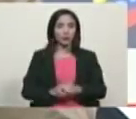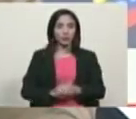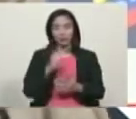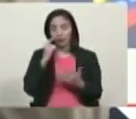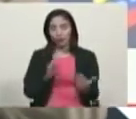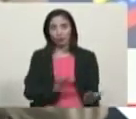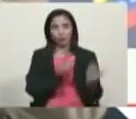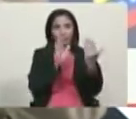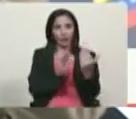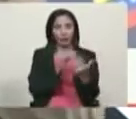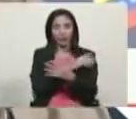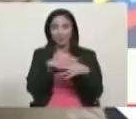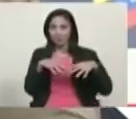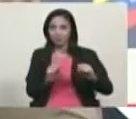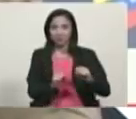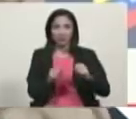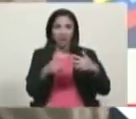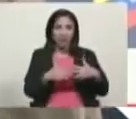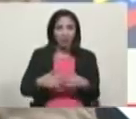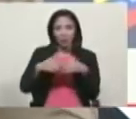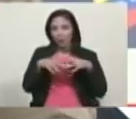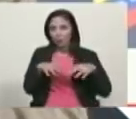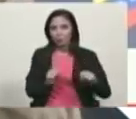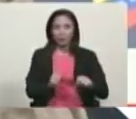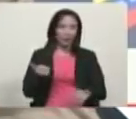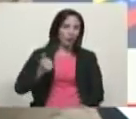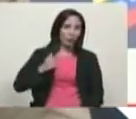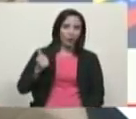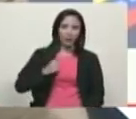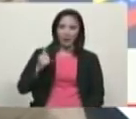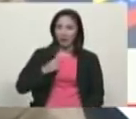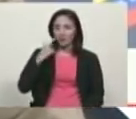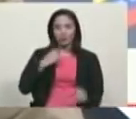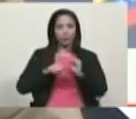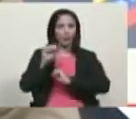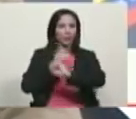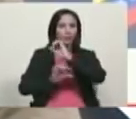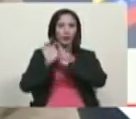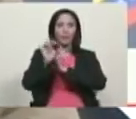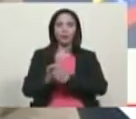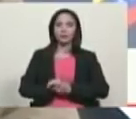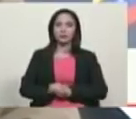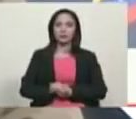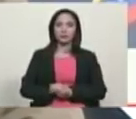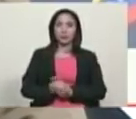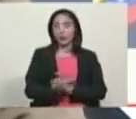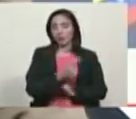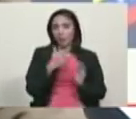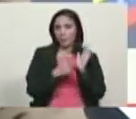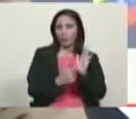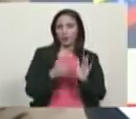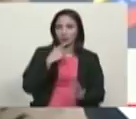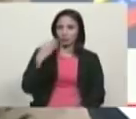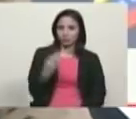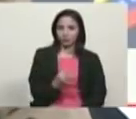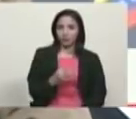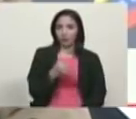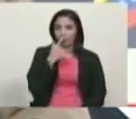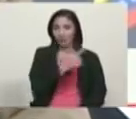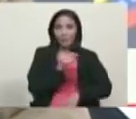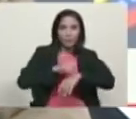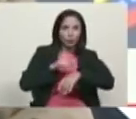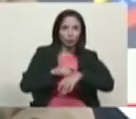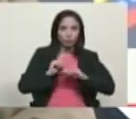frente a cualquier invasor extranjero, a cualquier invasor extranjero, y darle una lección desde los primeros